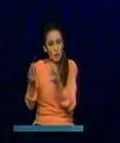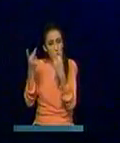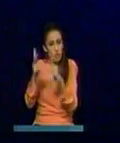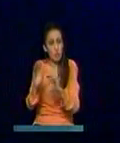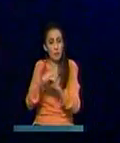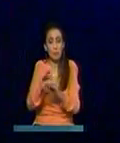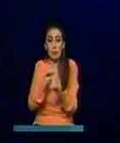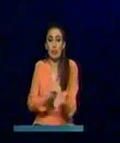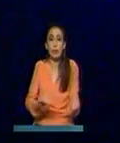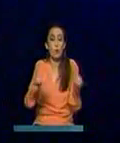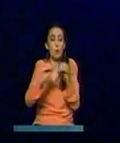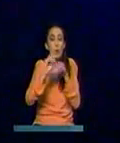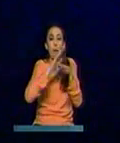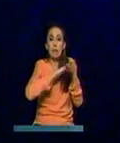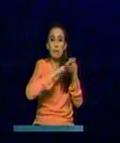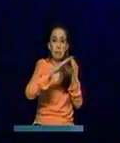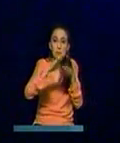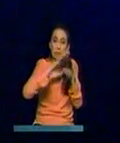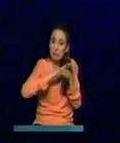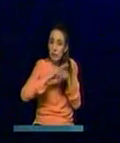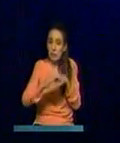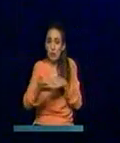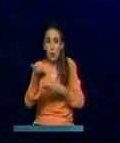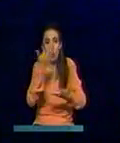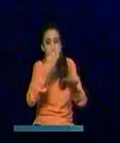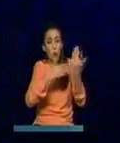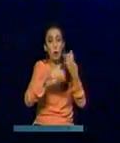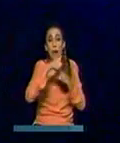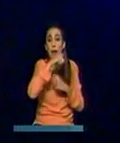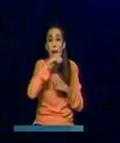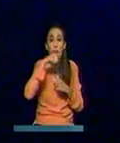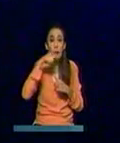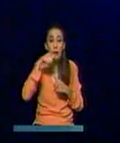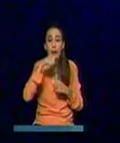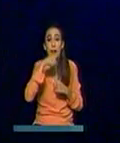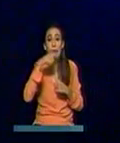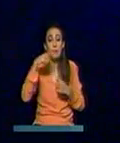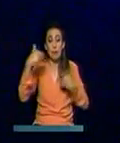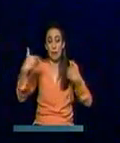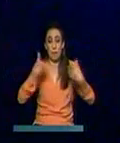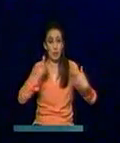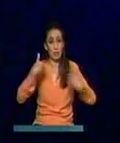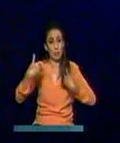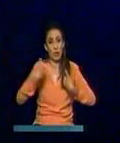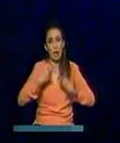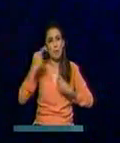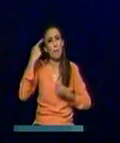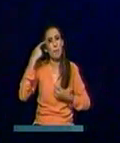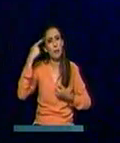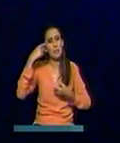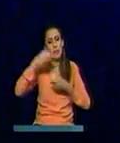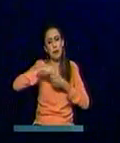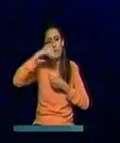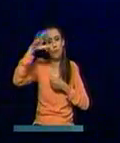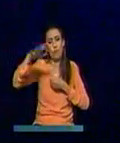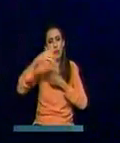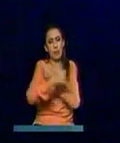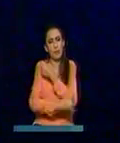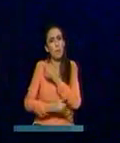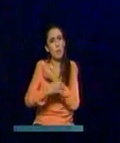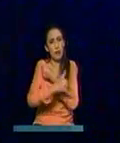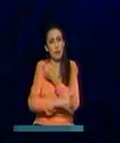los sigo invitando a nuestros amigos de cervecería artesanal a pensar en el mercado internacional, a pensar